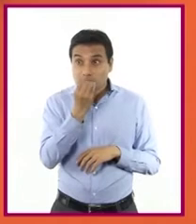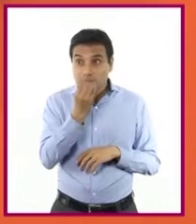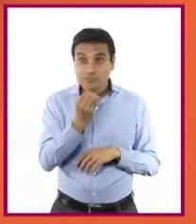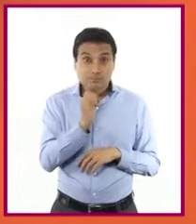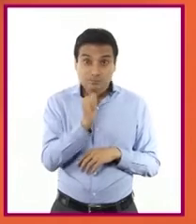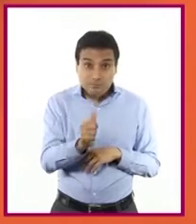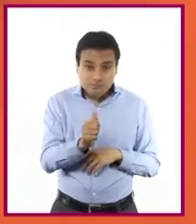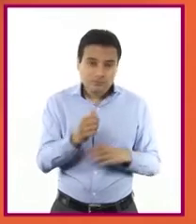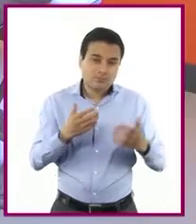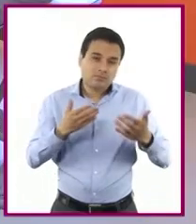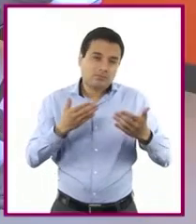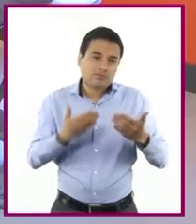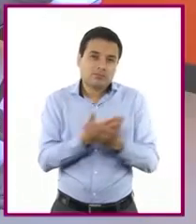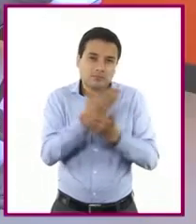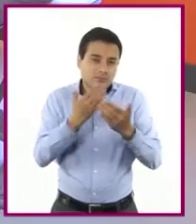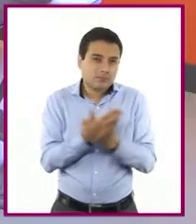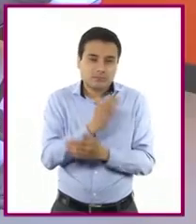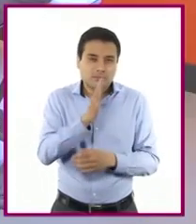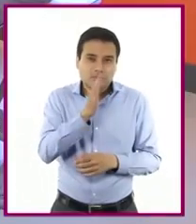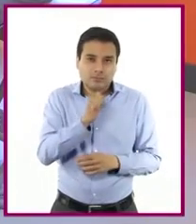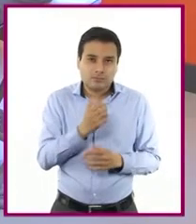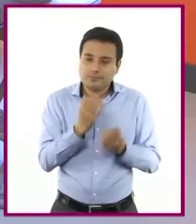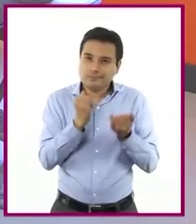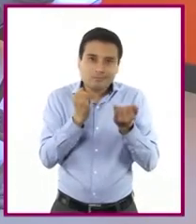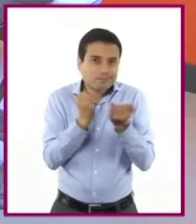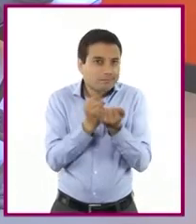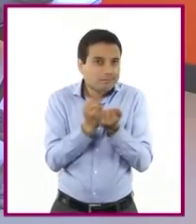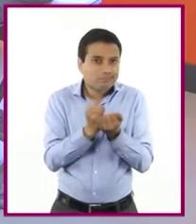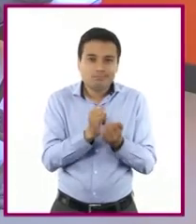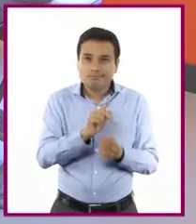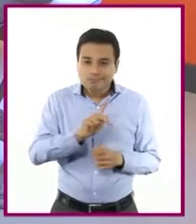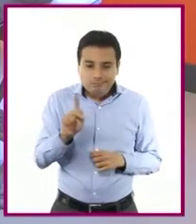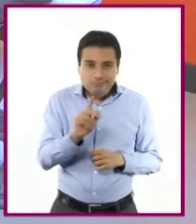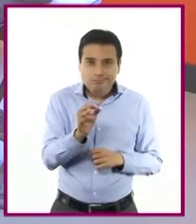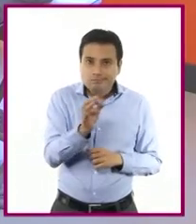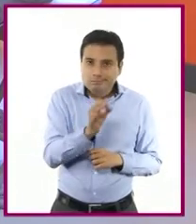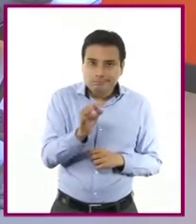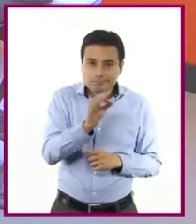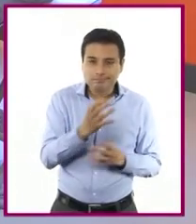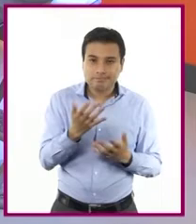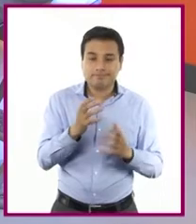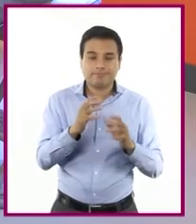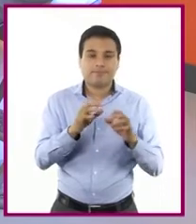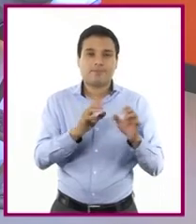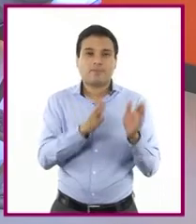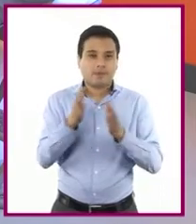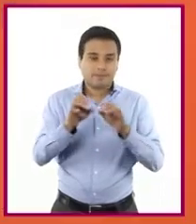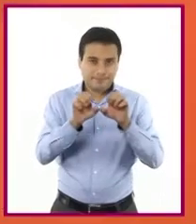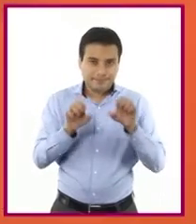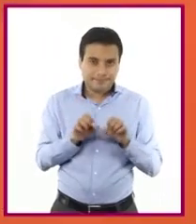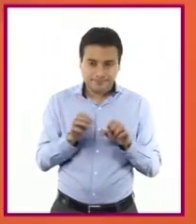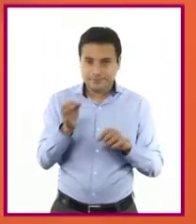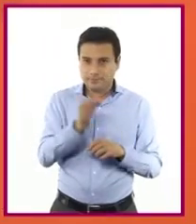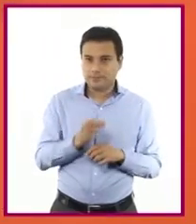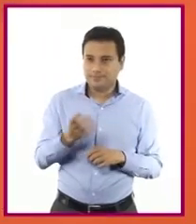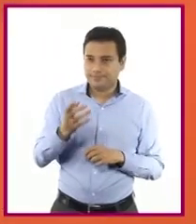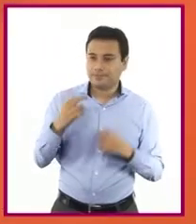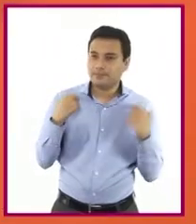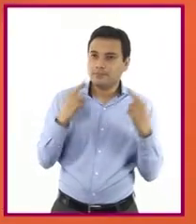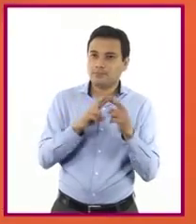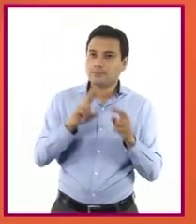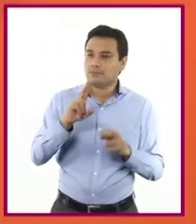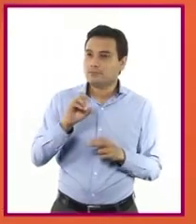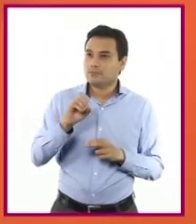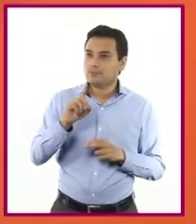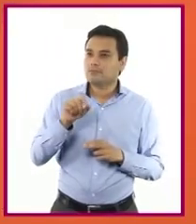reproducir y eso mismo hace cada una de nuestras células. ¡Vamos al equipo Células! Profesor Rodolfo, ¿qué